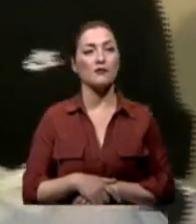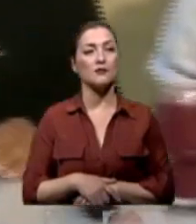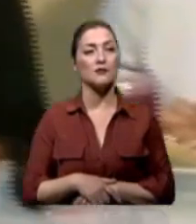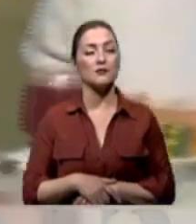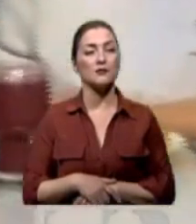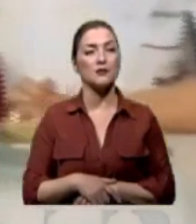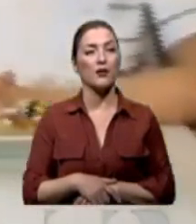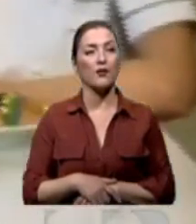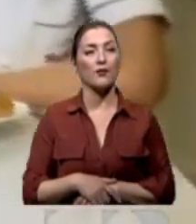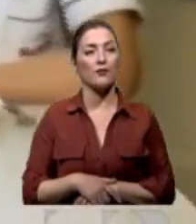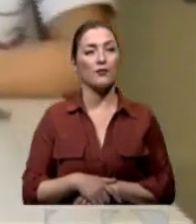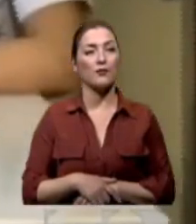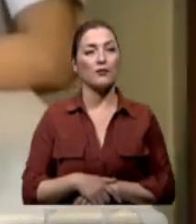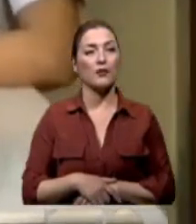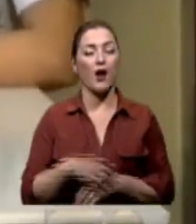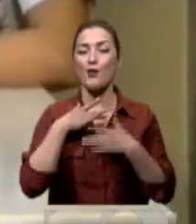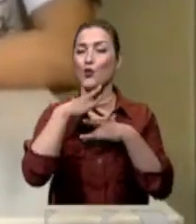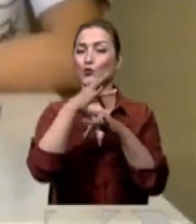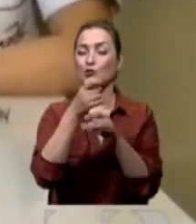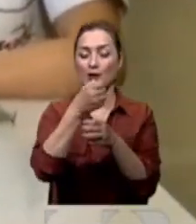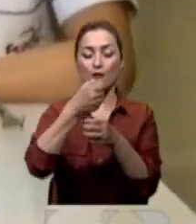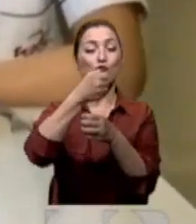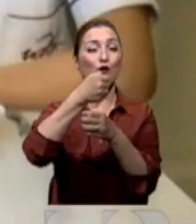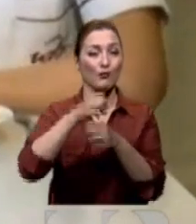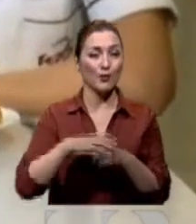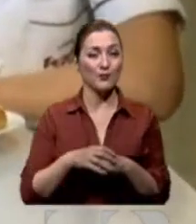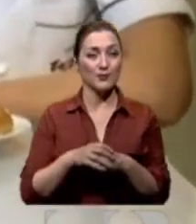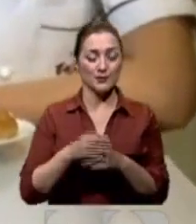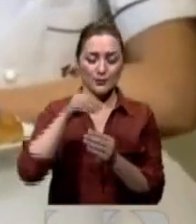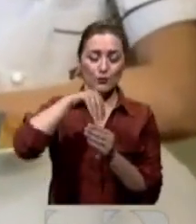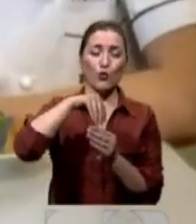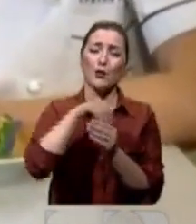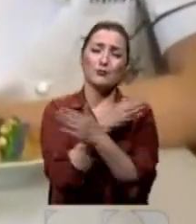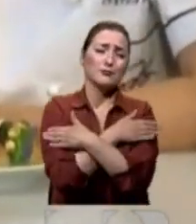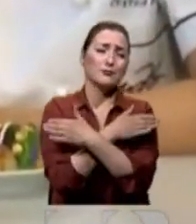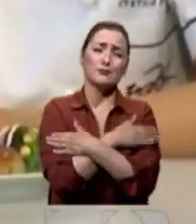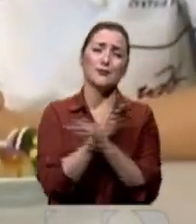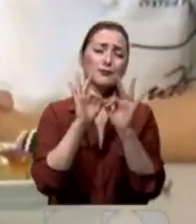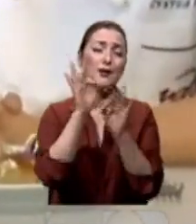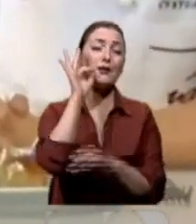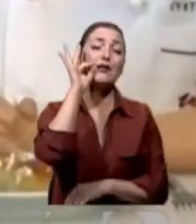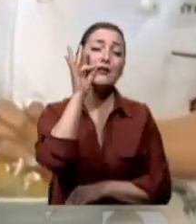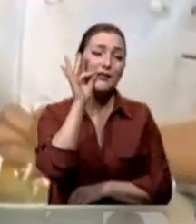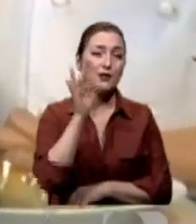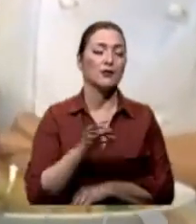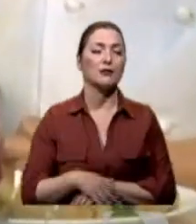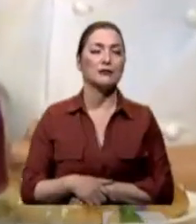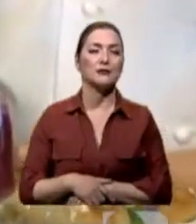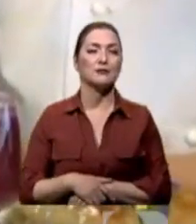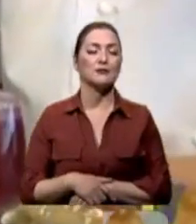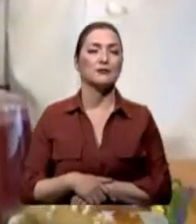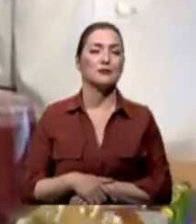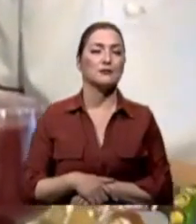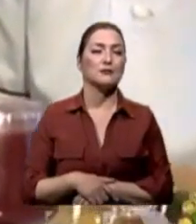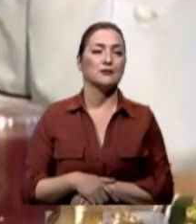sabores, esos olores. A mí me encanta el café. El relleno, les felicito, está súper rico. Una observación que yo les